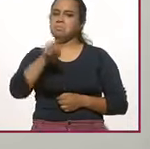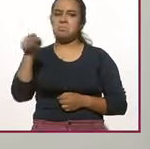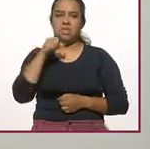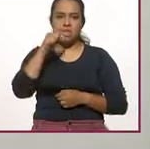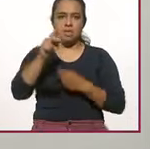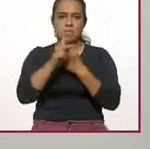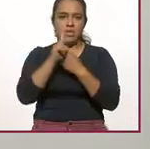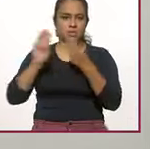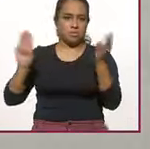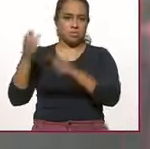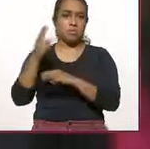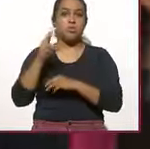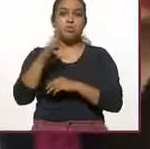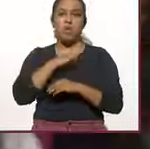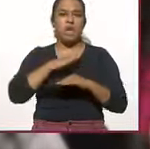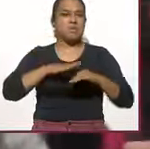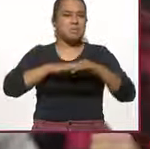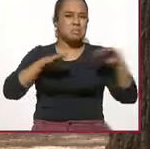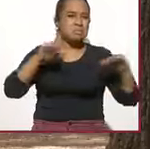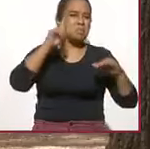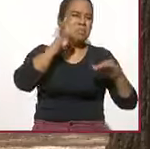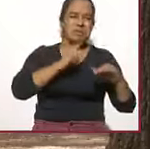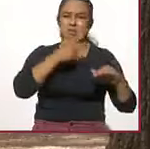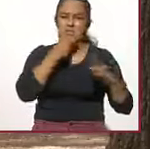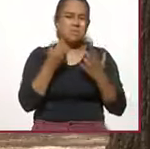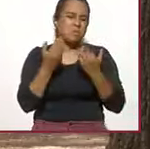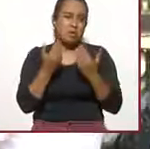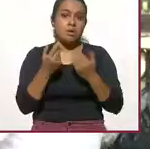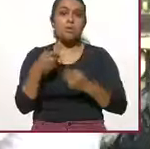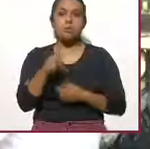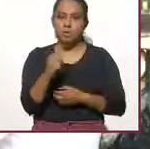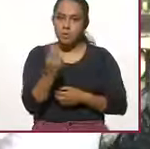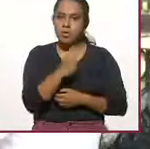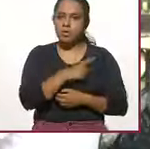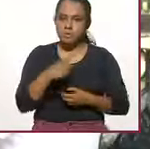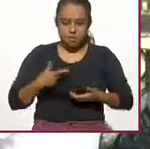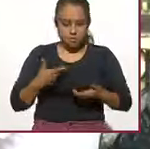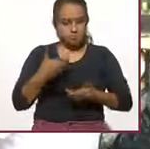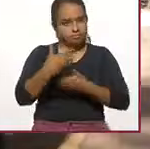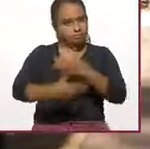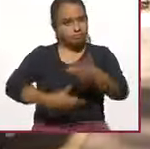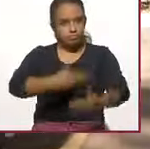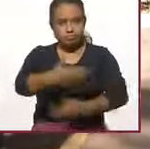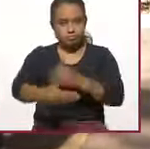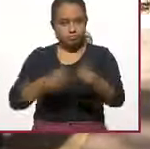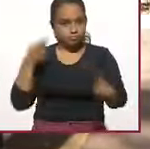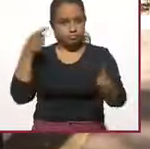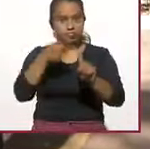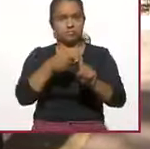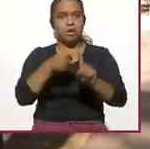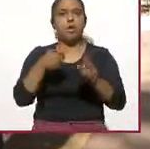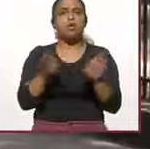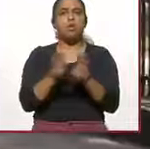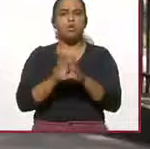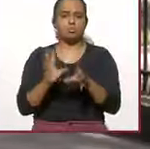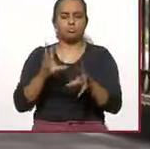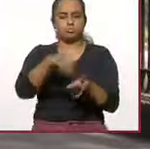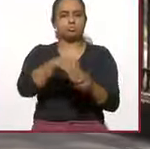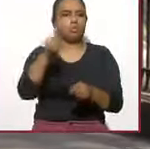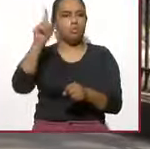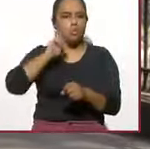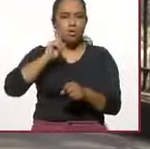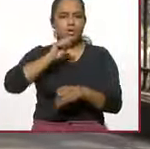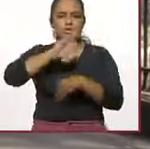país del mundo ha alcanzado la igualdad entre mujeres y hombres, es necesario seguir caminando hacia ese objetivo a través de la inclusión de las mujeres